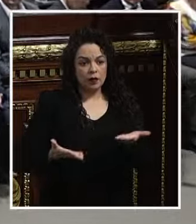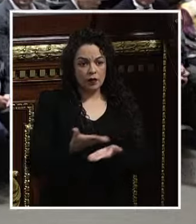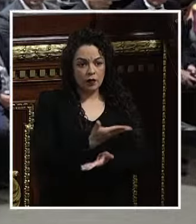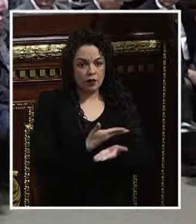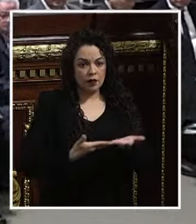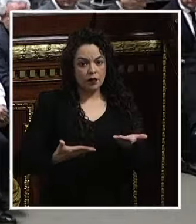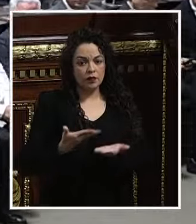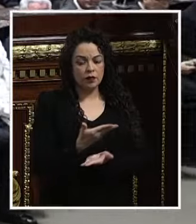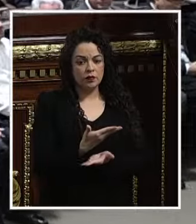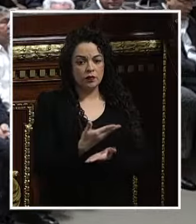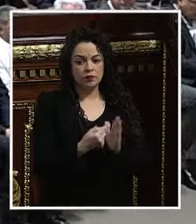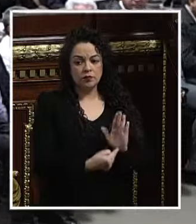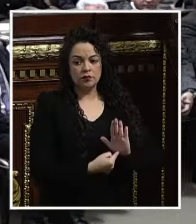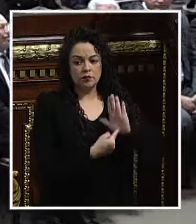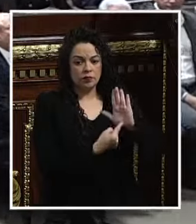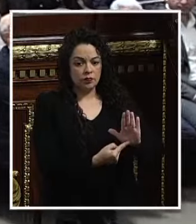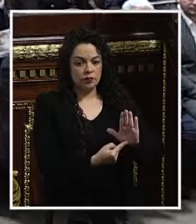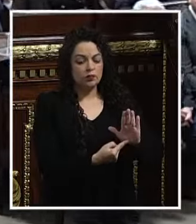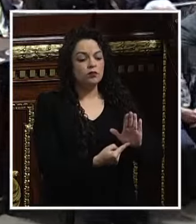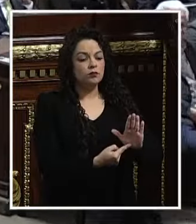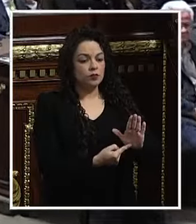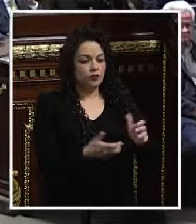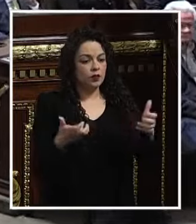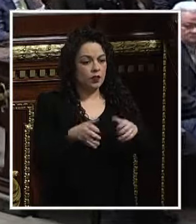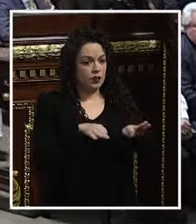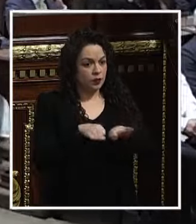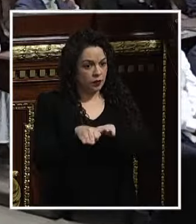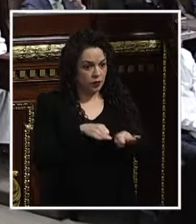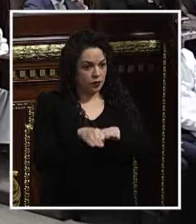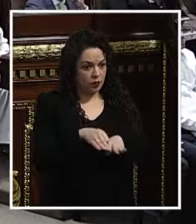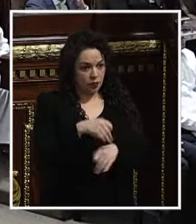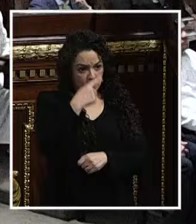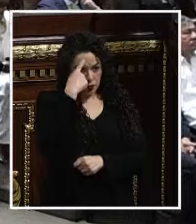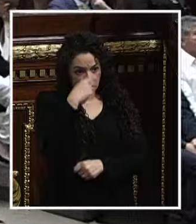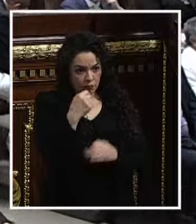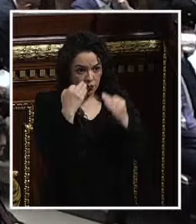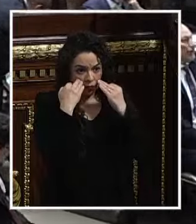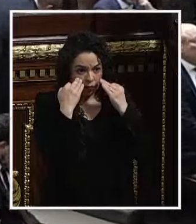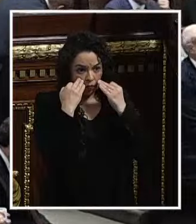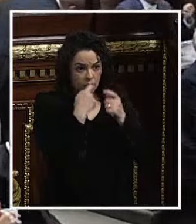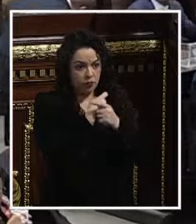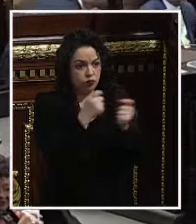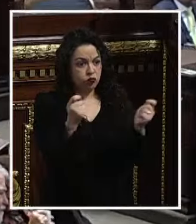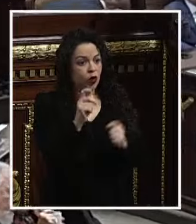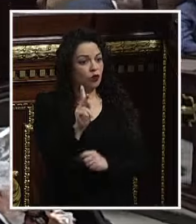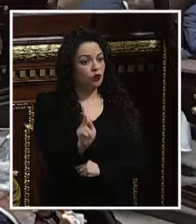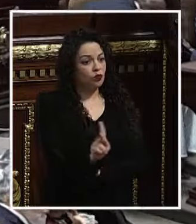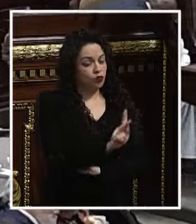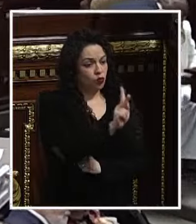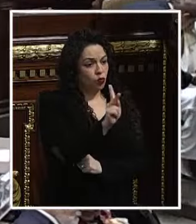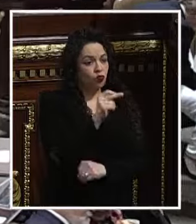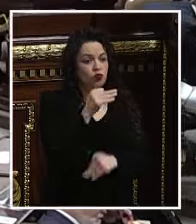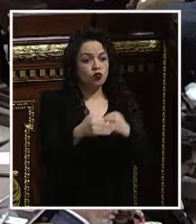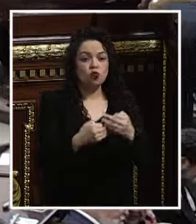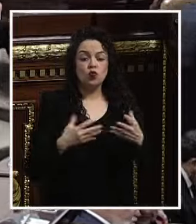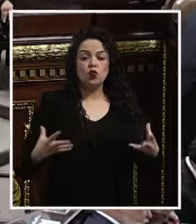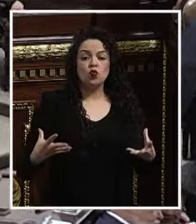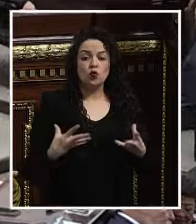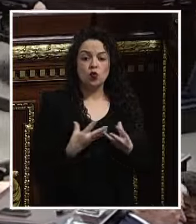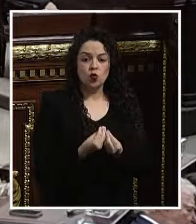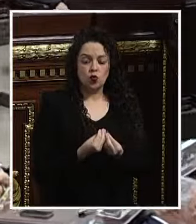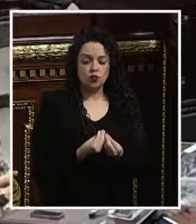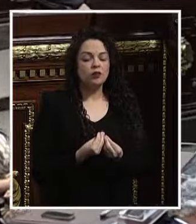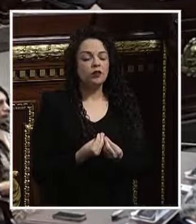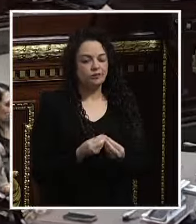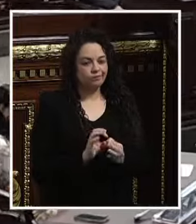de cuentas de cara al pueblo, para que entre todas y todos consolidemos una relación más